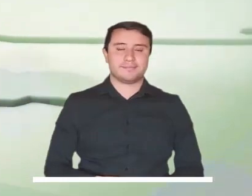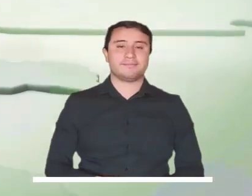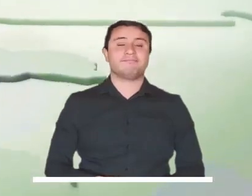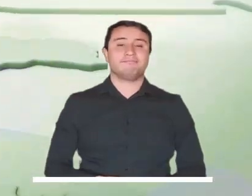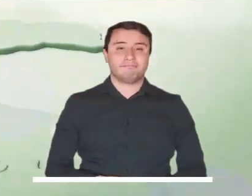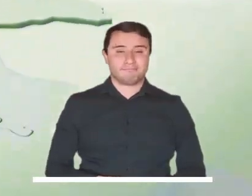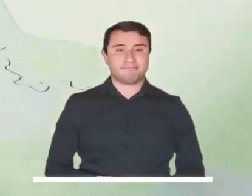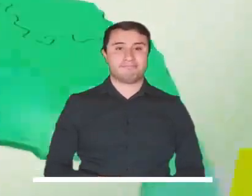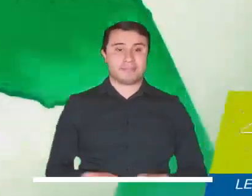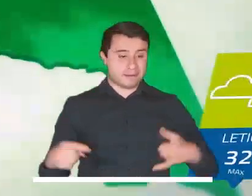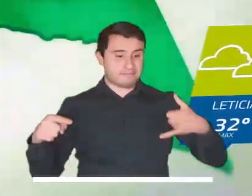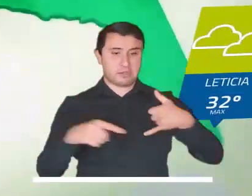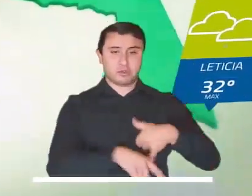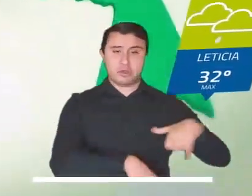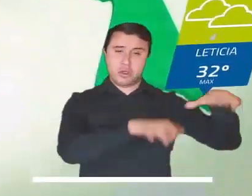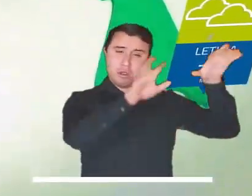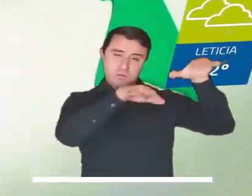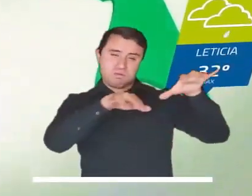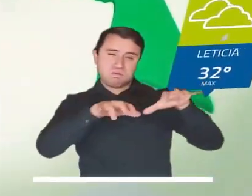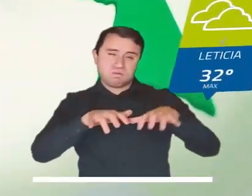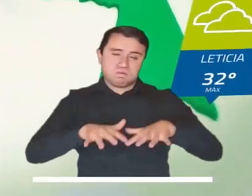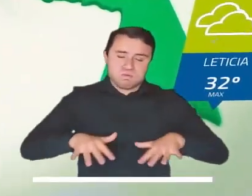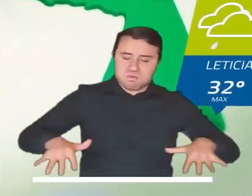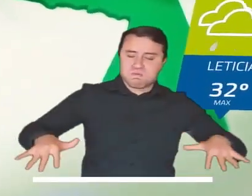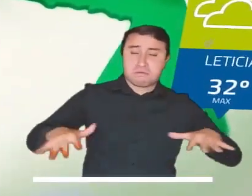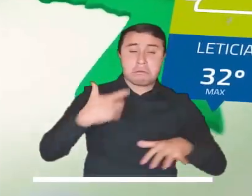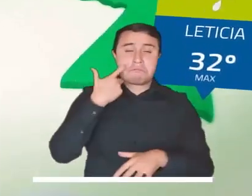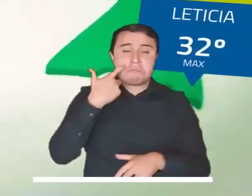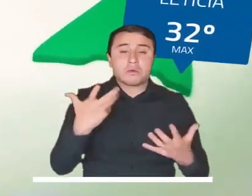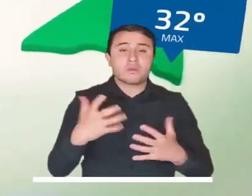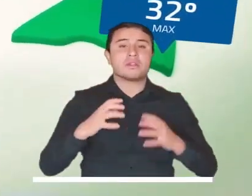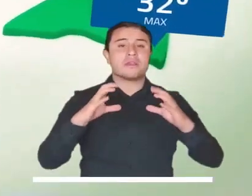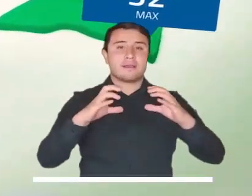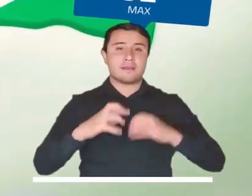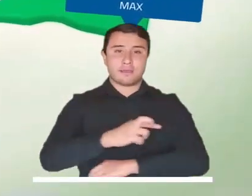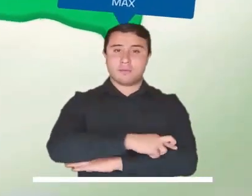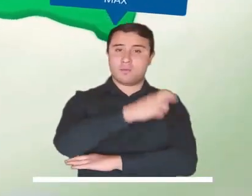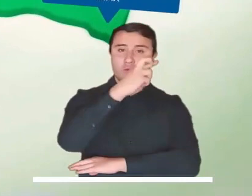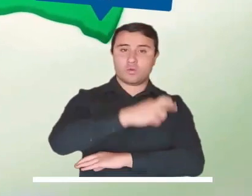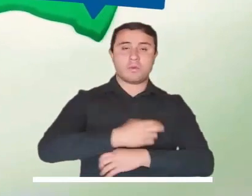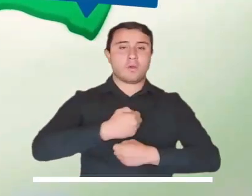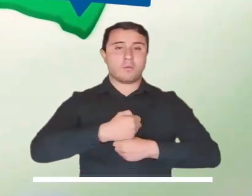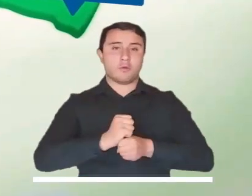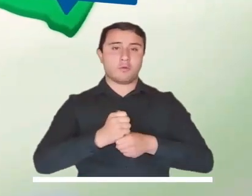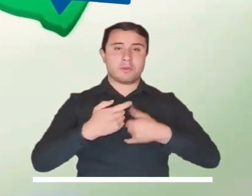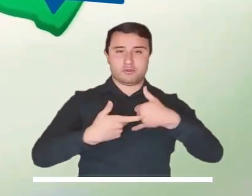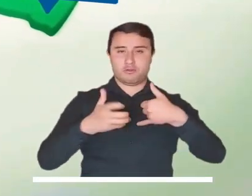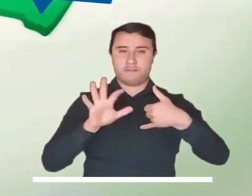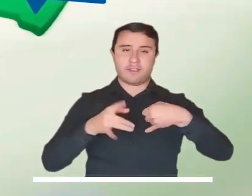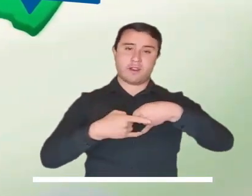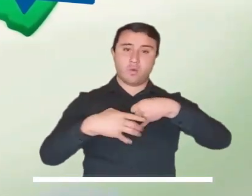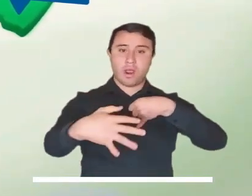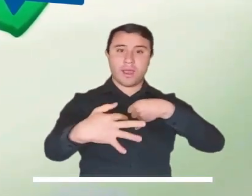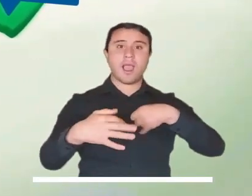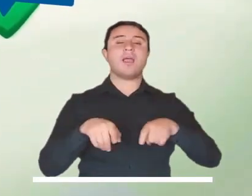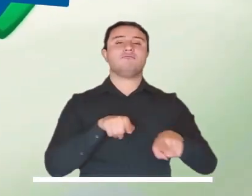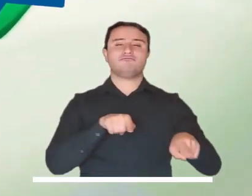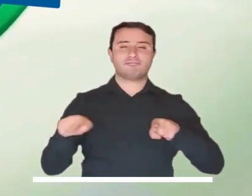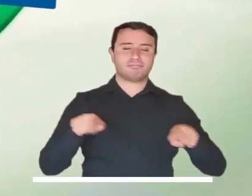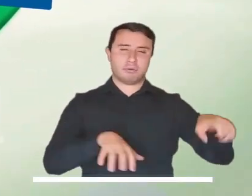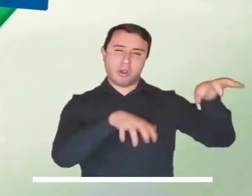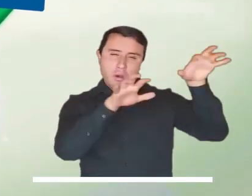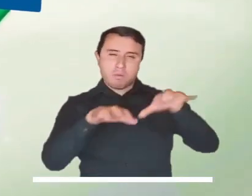Arauca. Una tarde pasada por agua vivirá la región de la Amazonía, especialmente en los departamentos de Caquetá, Putumayo,